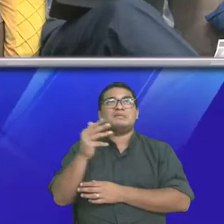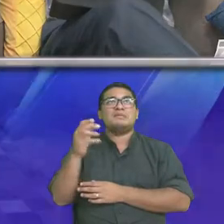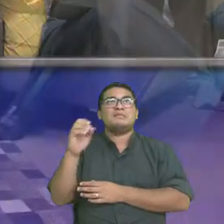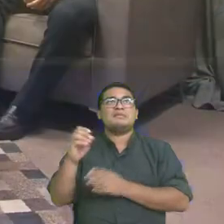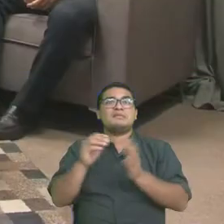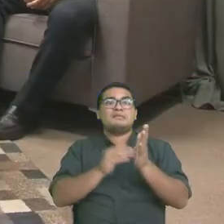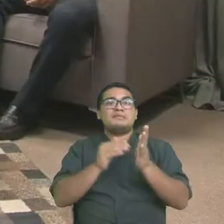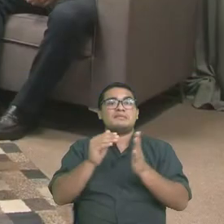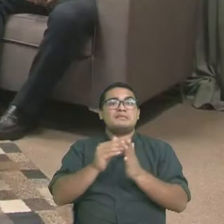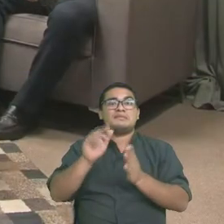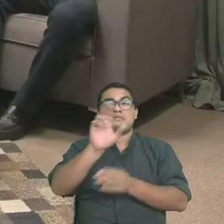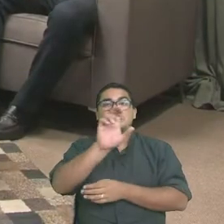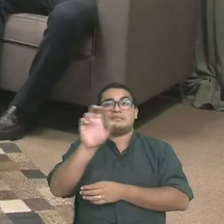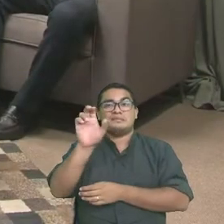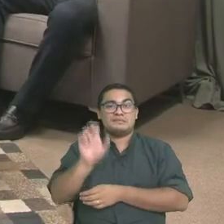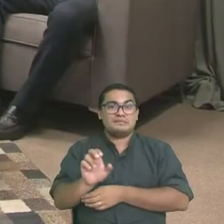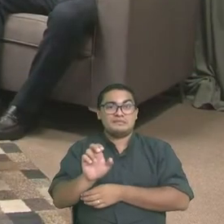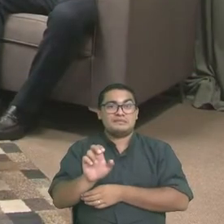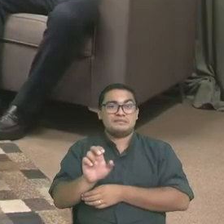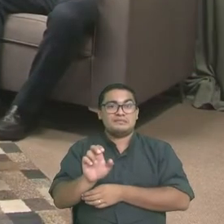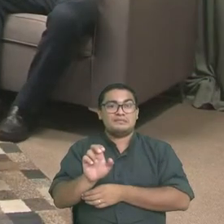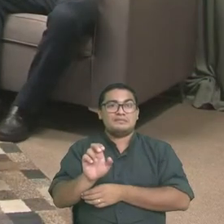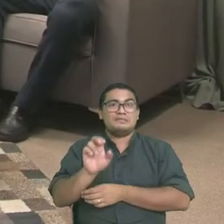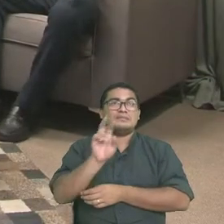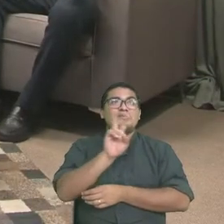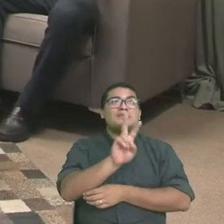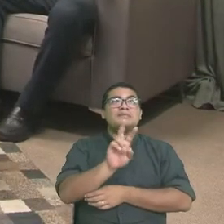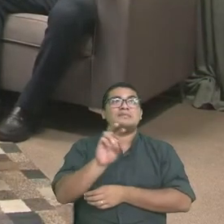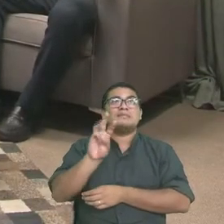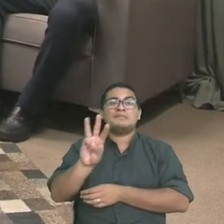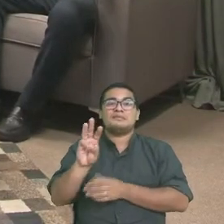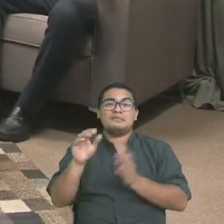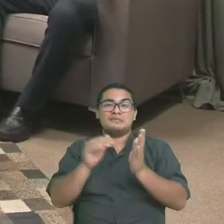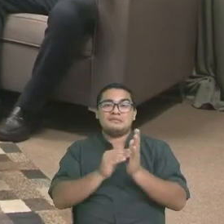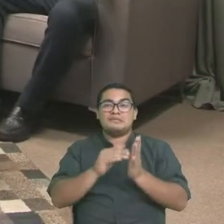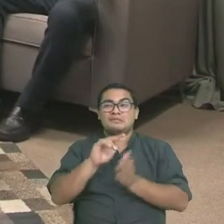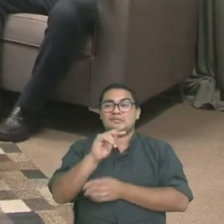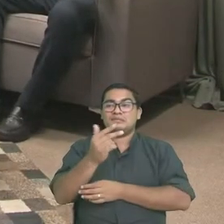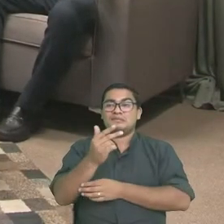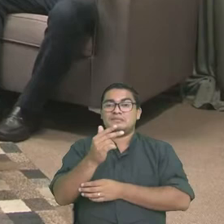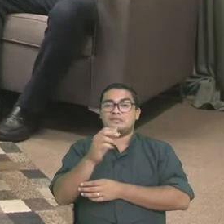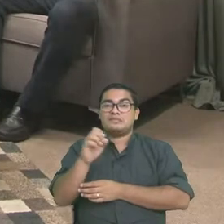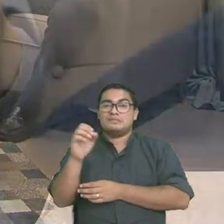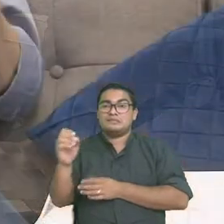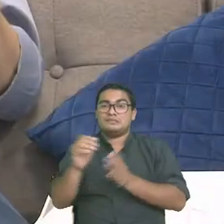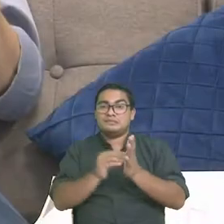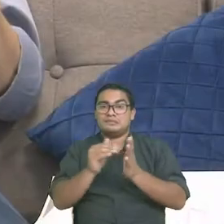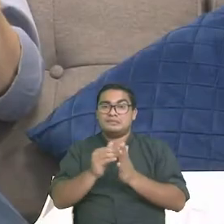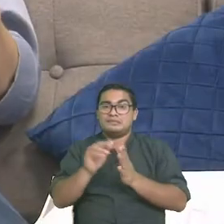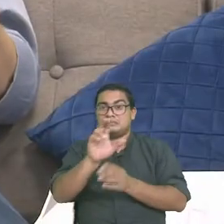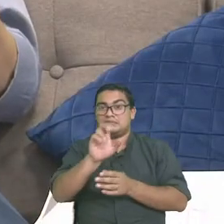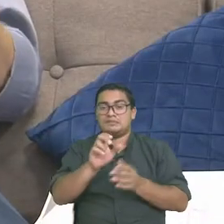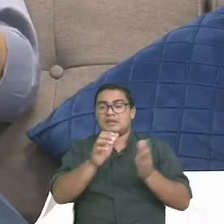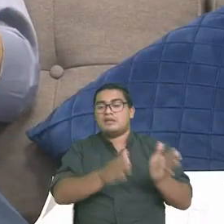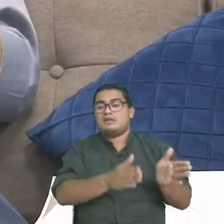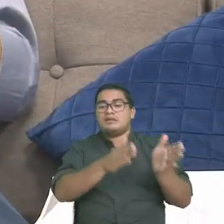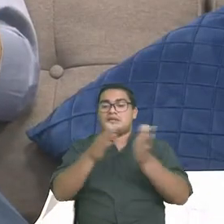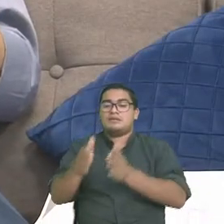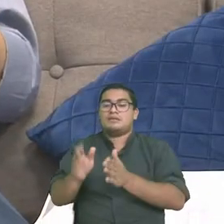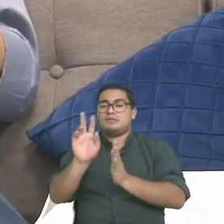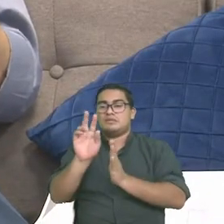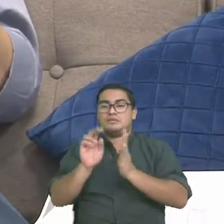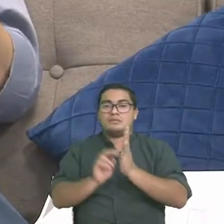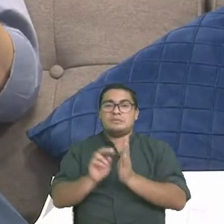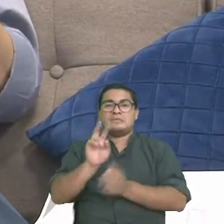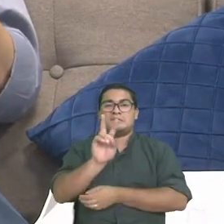Imagínate, 23.819 millones de córdoba. Ya en el 2020,